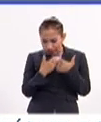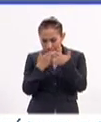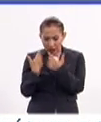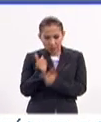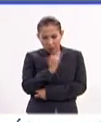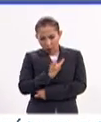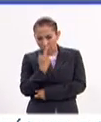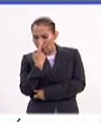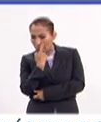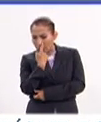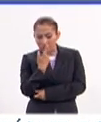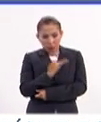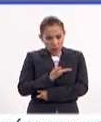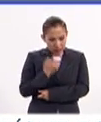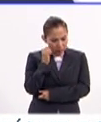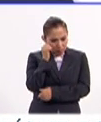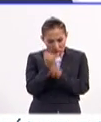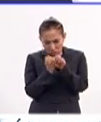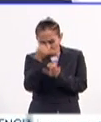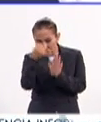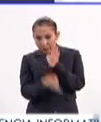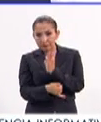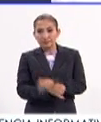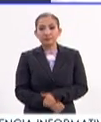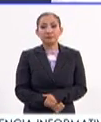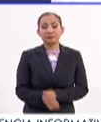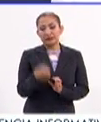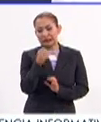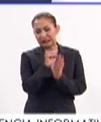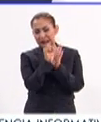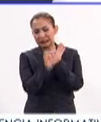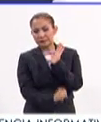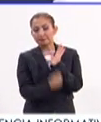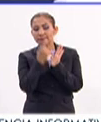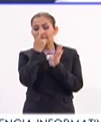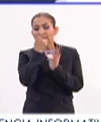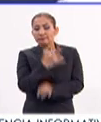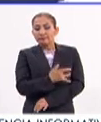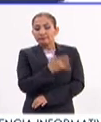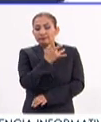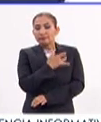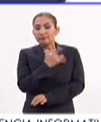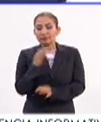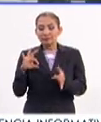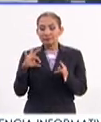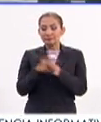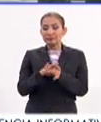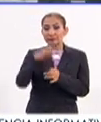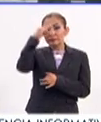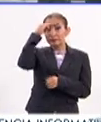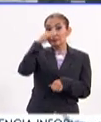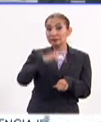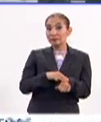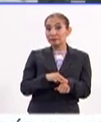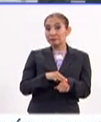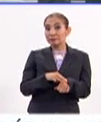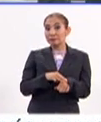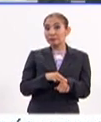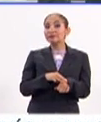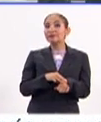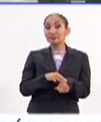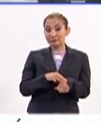me encantan y toda la vida he estado trabajando en ello. Es un sistema sensorial que está muy relacionado con una memoria,